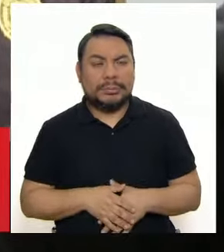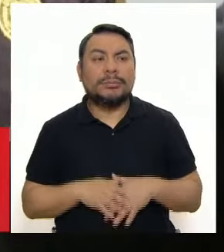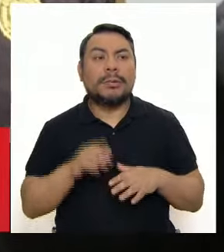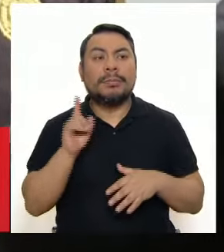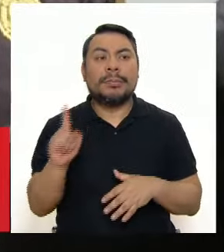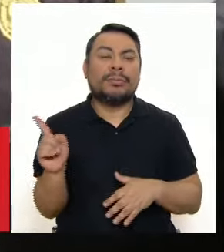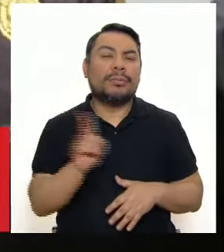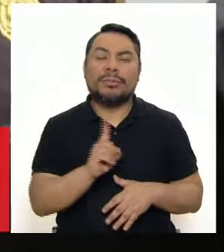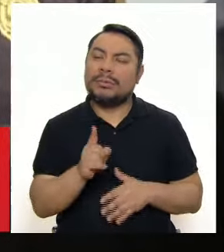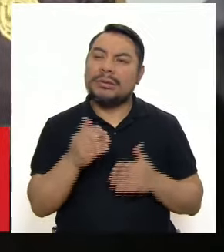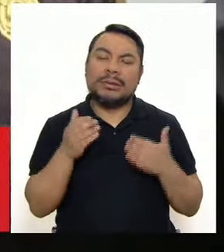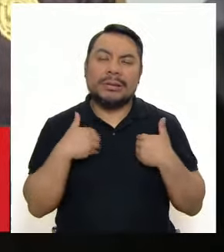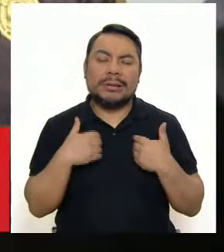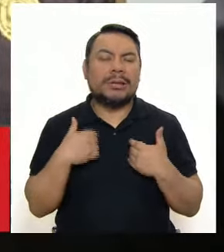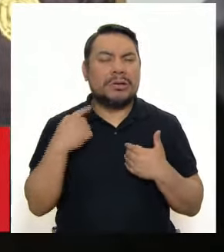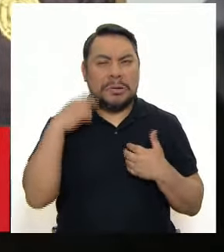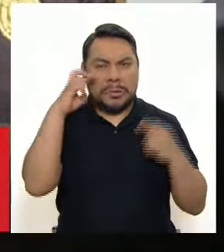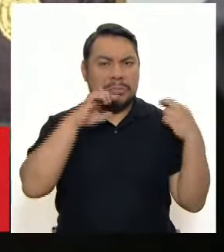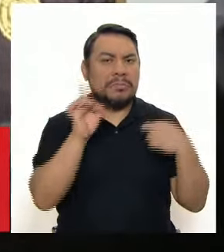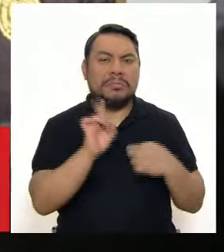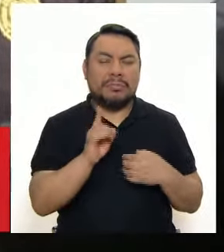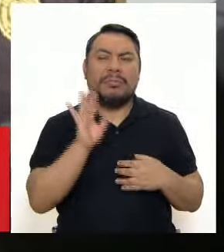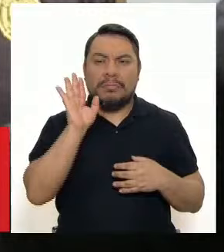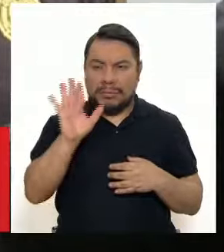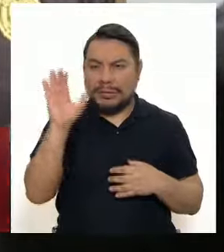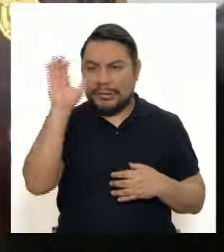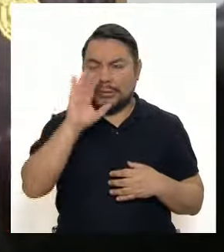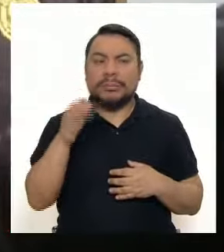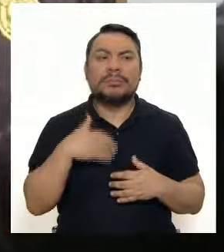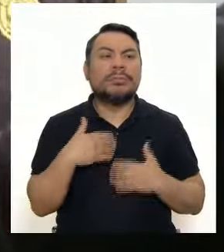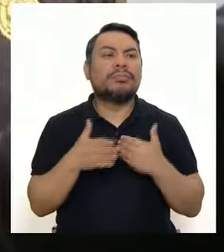pero no tenemos la menor duda de dar la